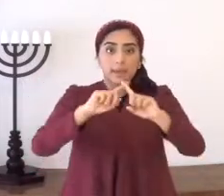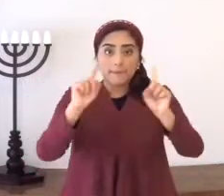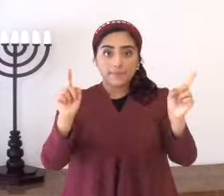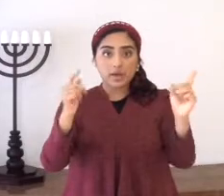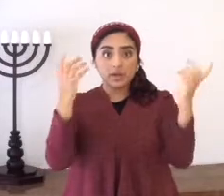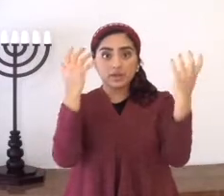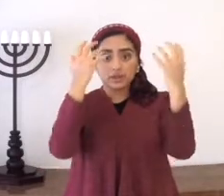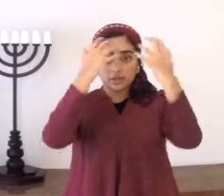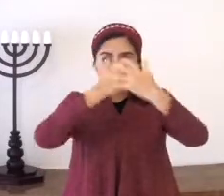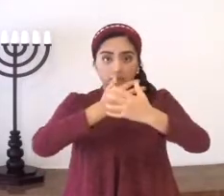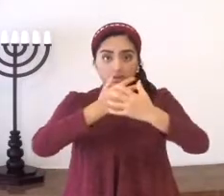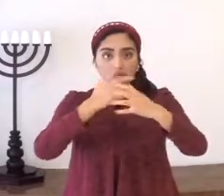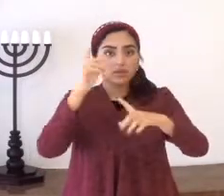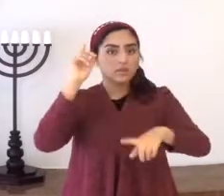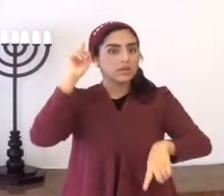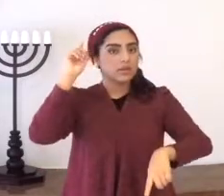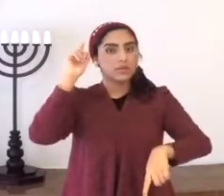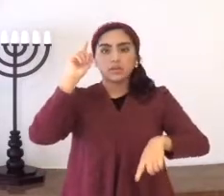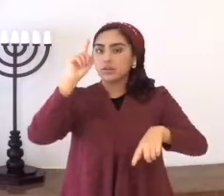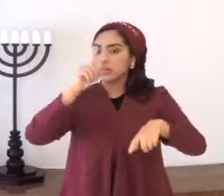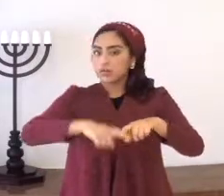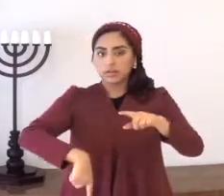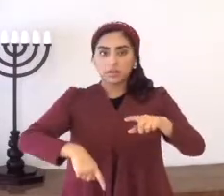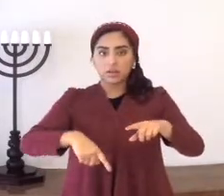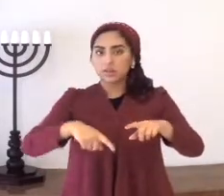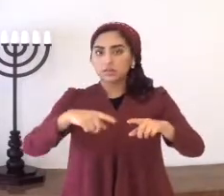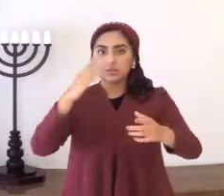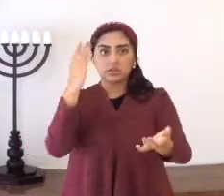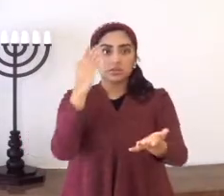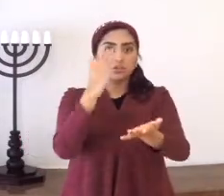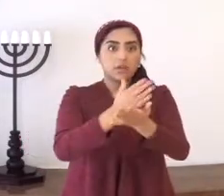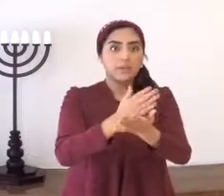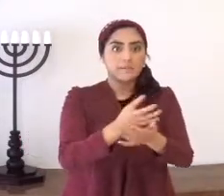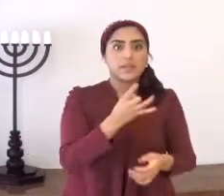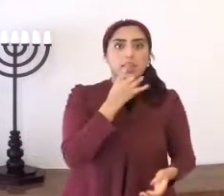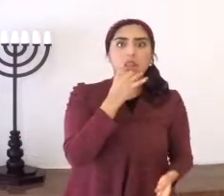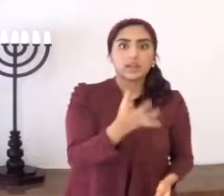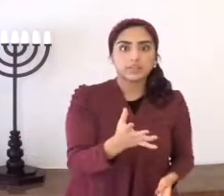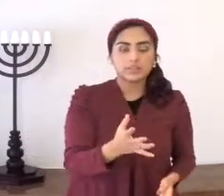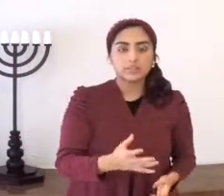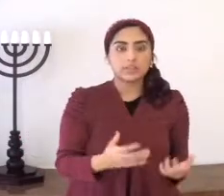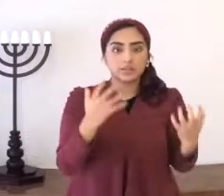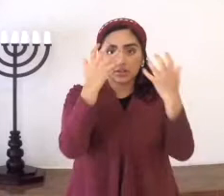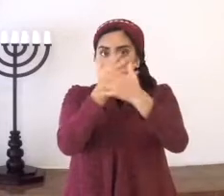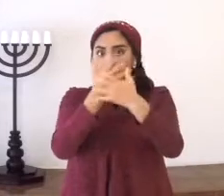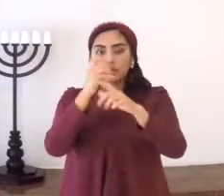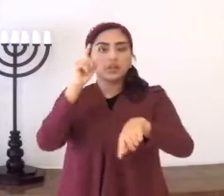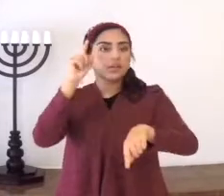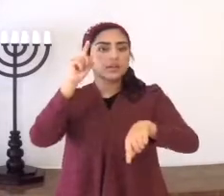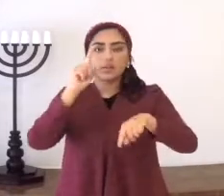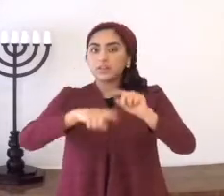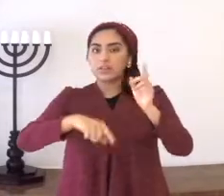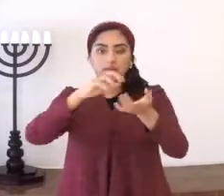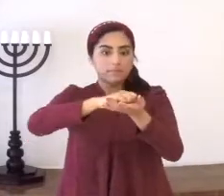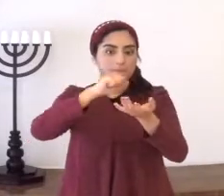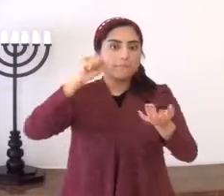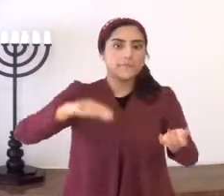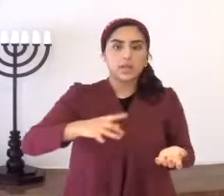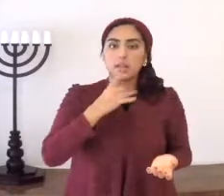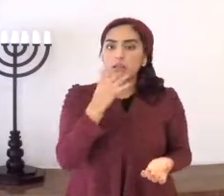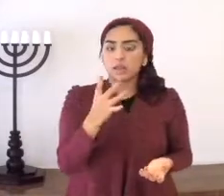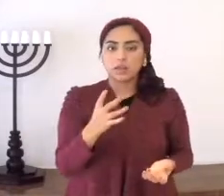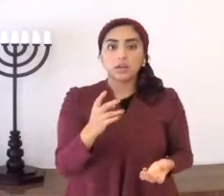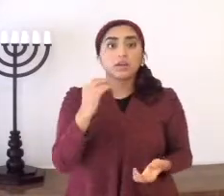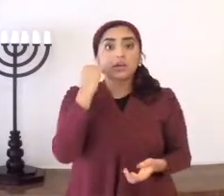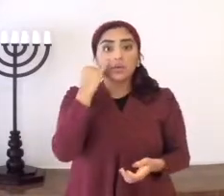Pero las tinieblas no pueden disipar la luz, anótalo. Las tinieblas no